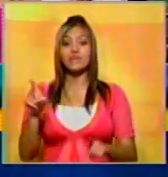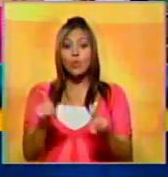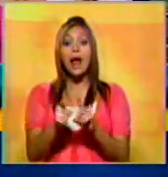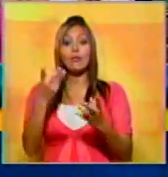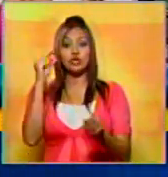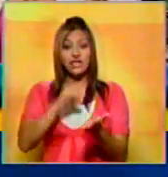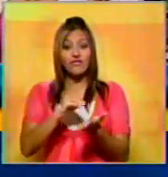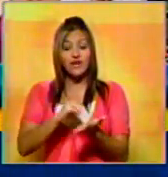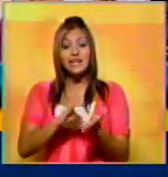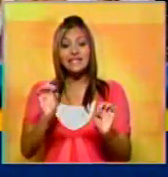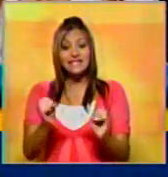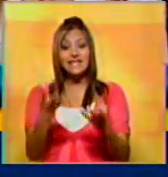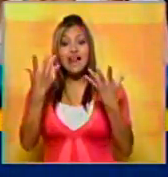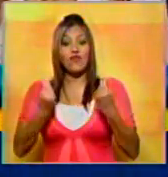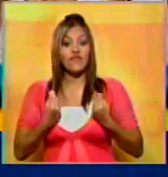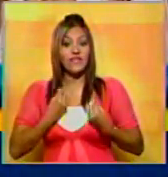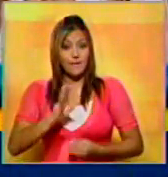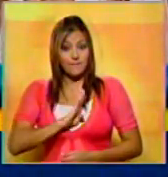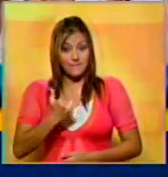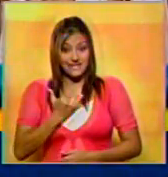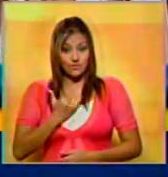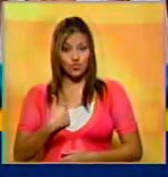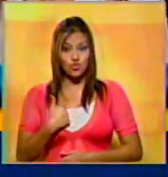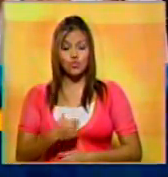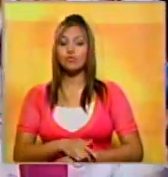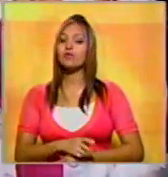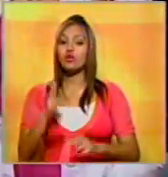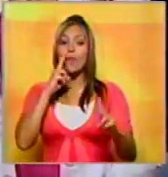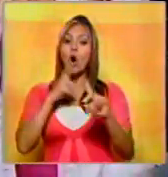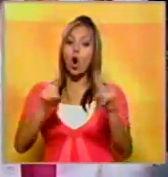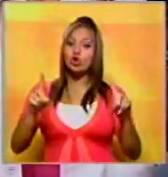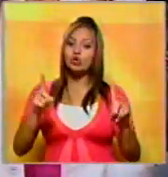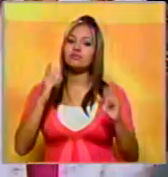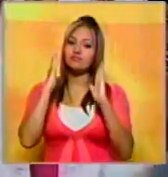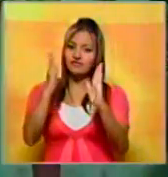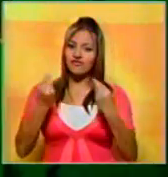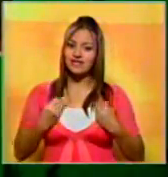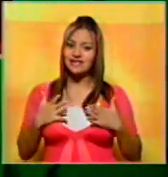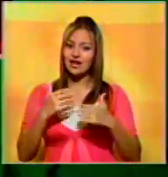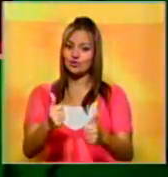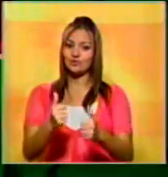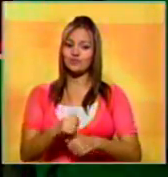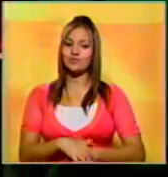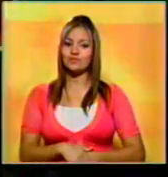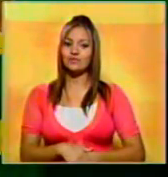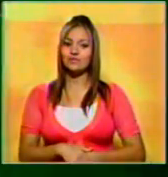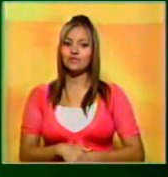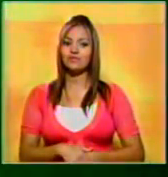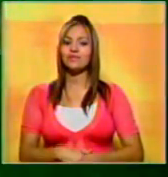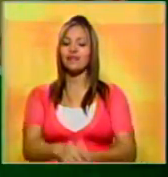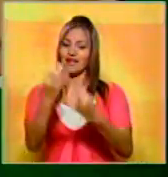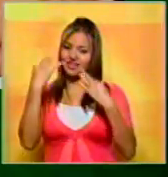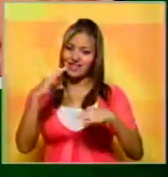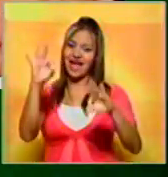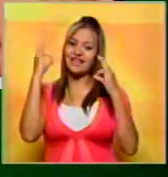muchos casos estamos salvando nuestra propia vida. Nos vemos en una próxima entrega de nuestra sección.